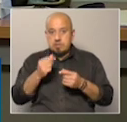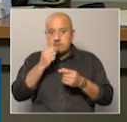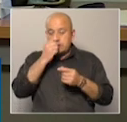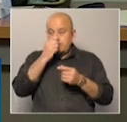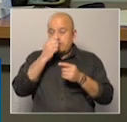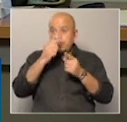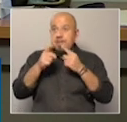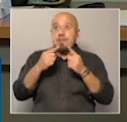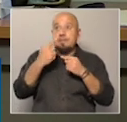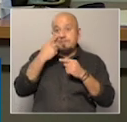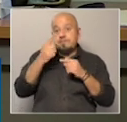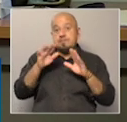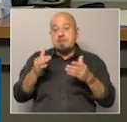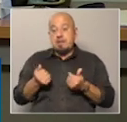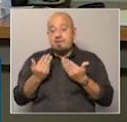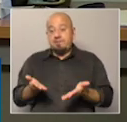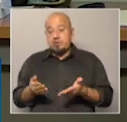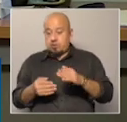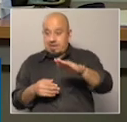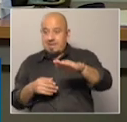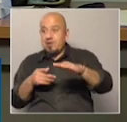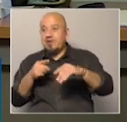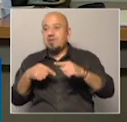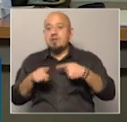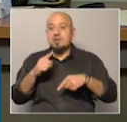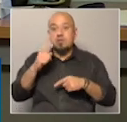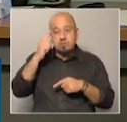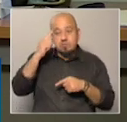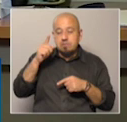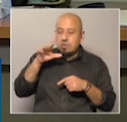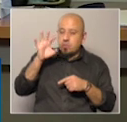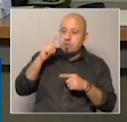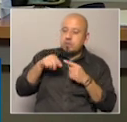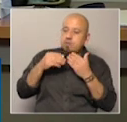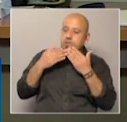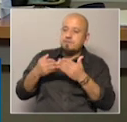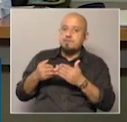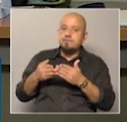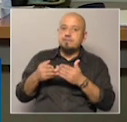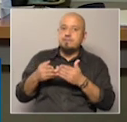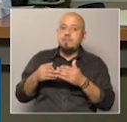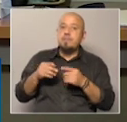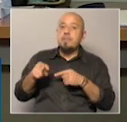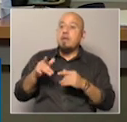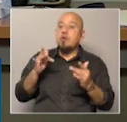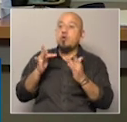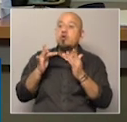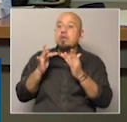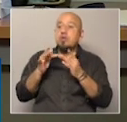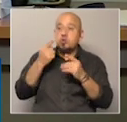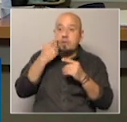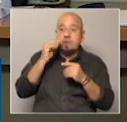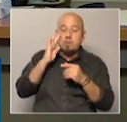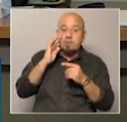el punto cardinal que hay que seguir es el beneficio del niño. Y recuerdo que cuando le preguntamos aquí si tenía contacto con su papá y su